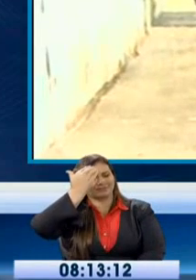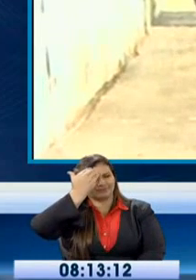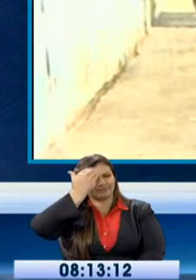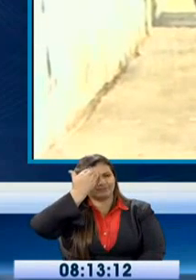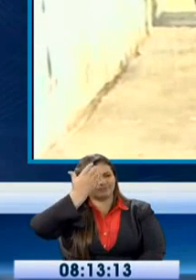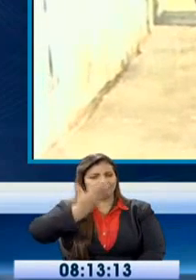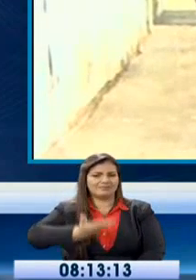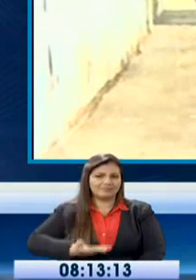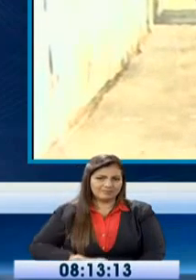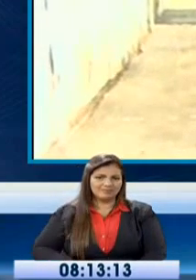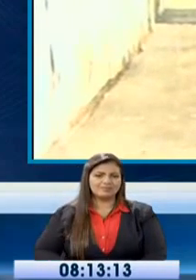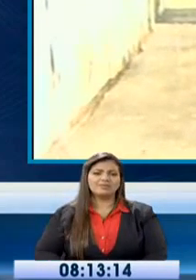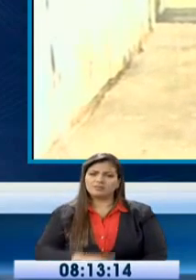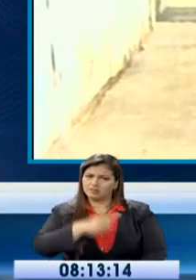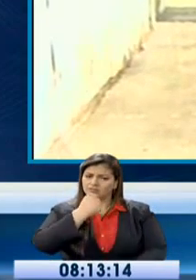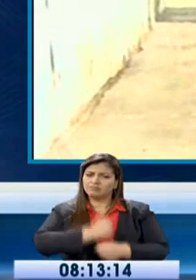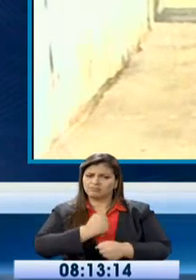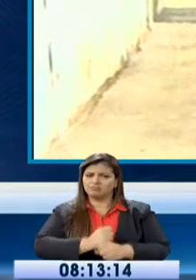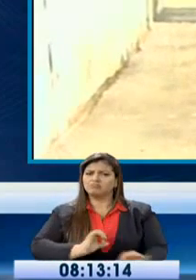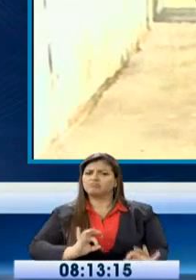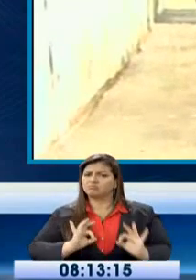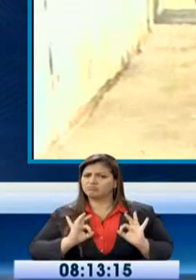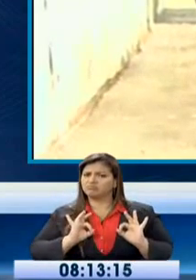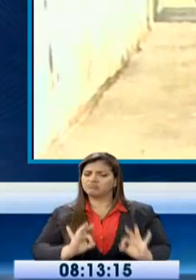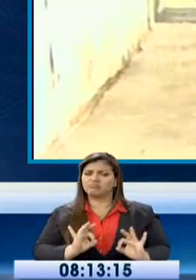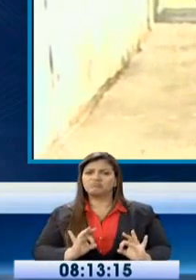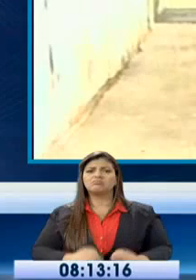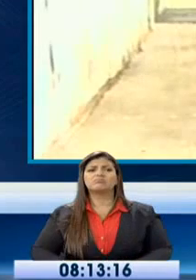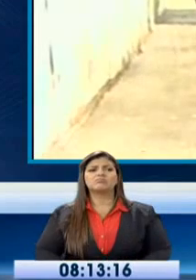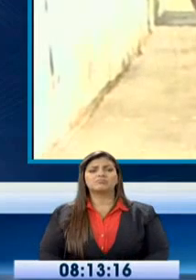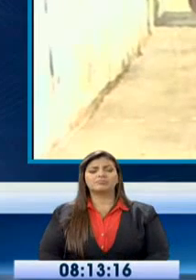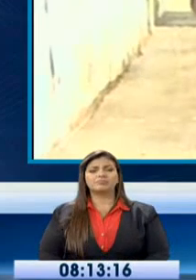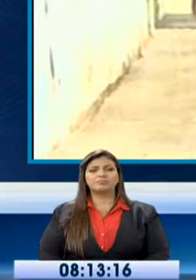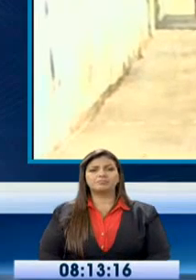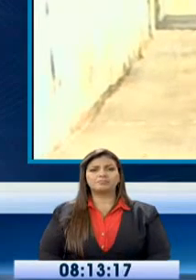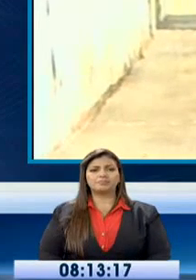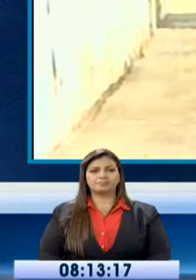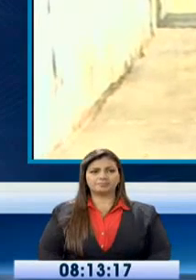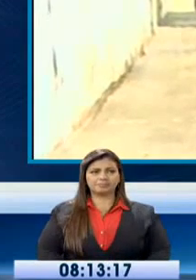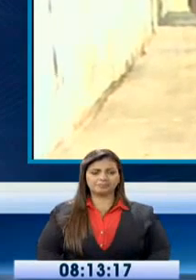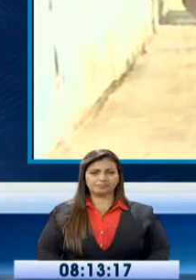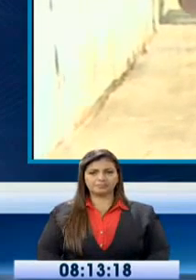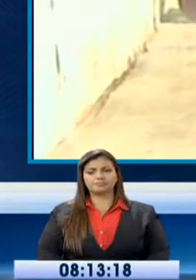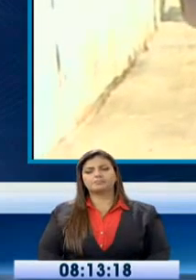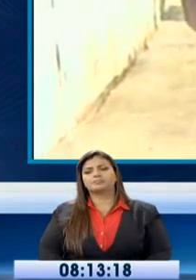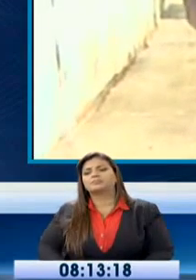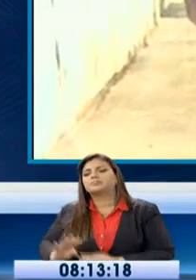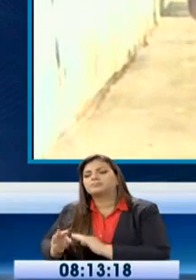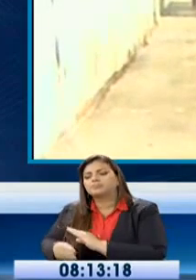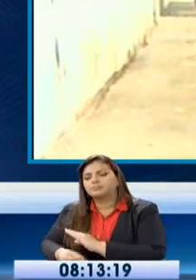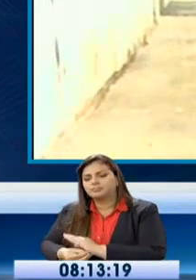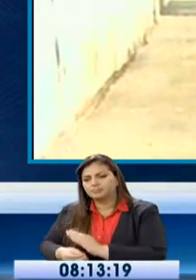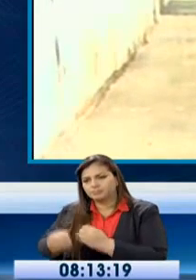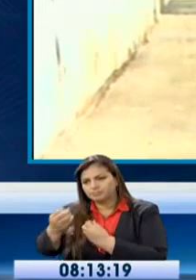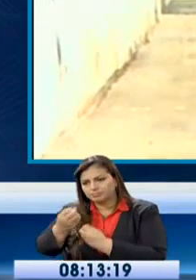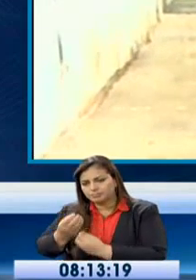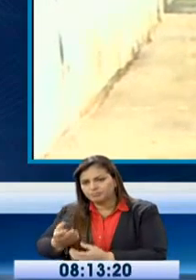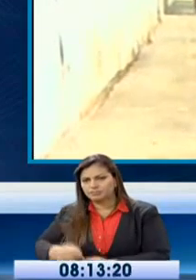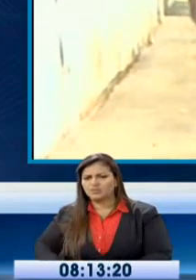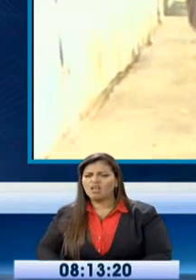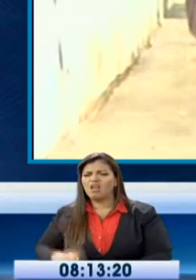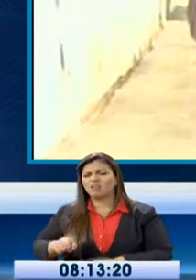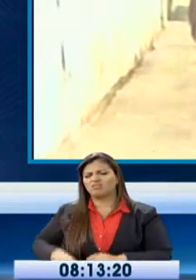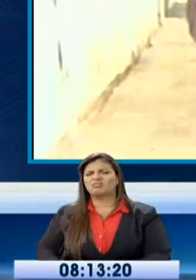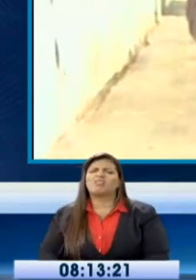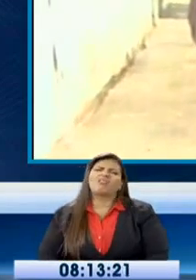trabajo que ellos hacen. Ellos es un trabajo extraordinario y muy esforzado. También llega a Coto, debemos de dejar de ser que me importistas,